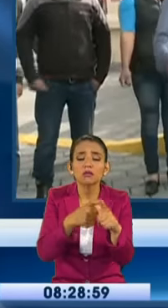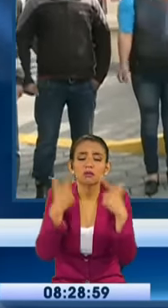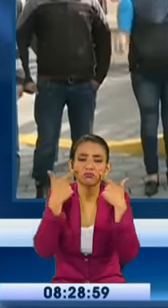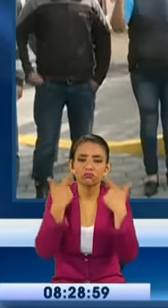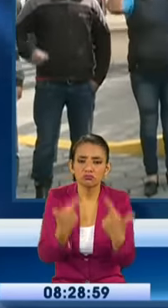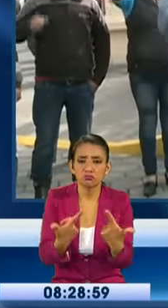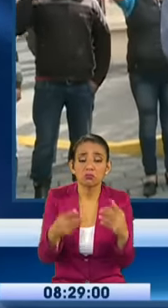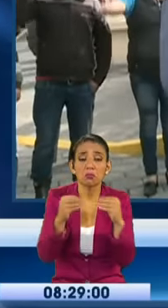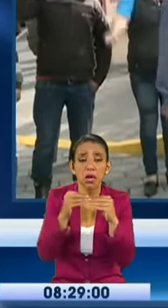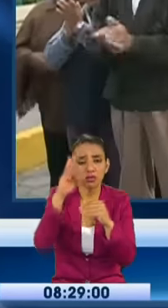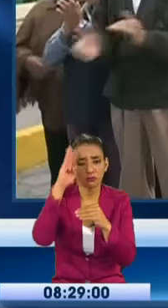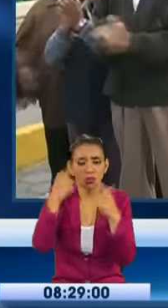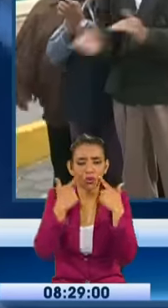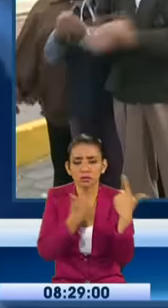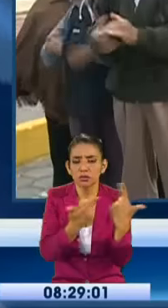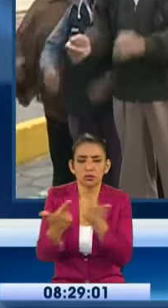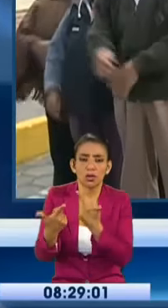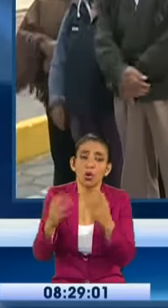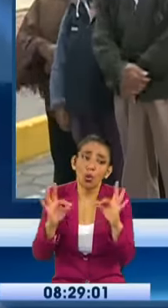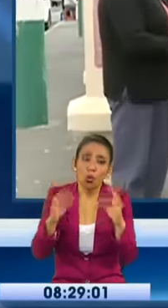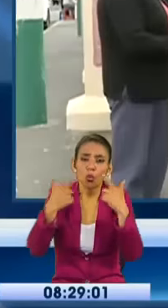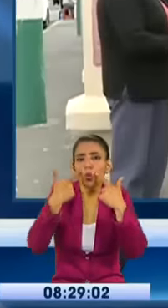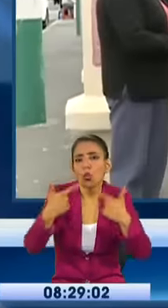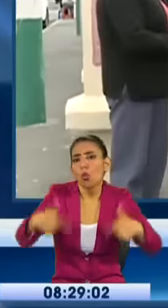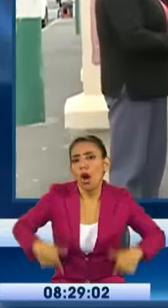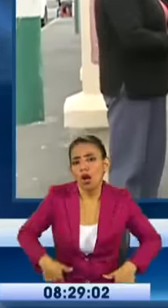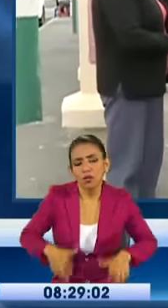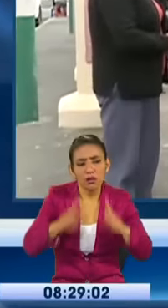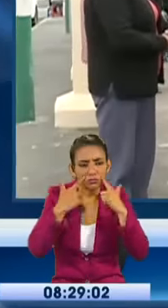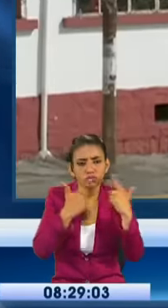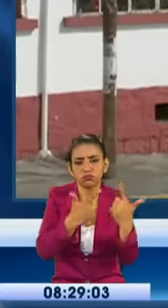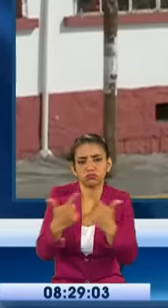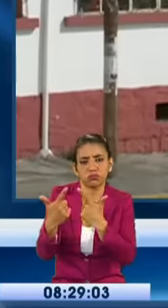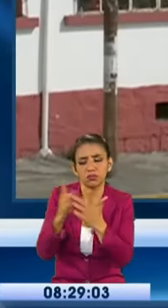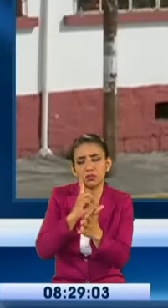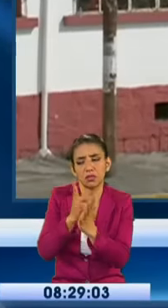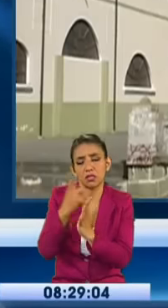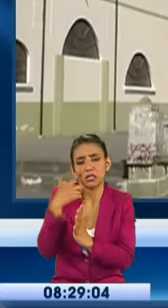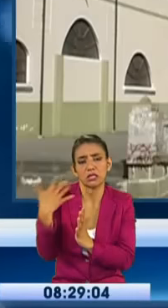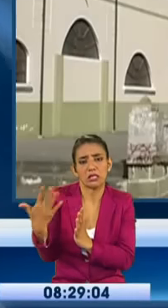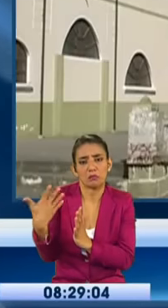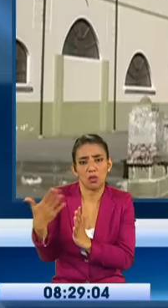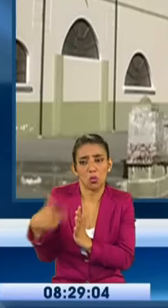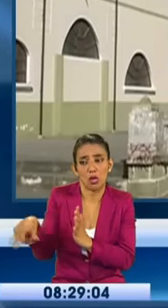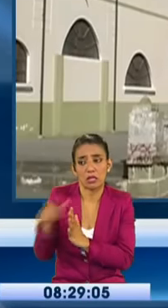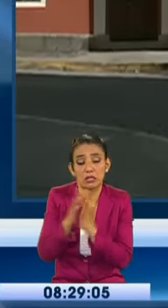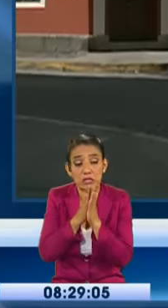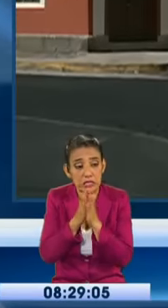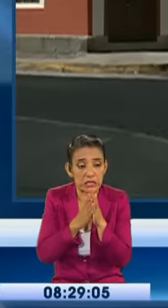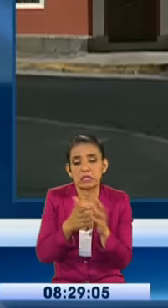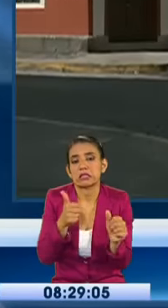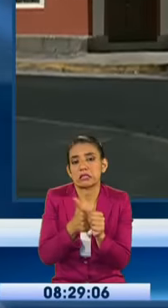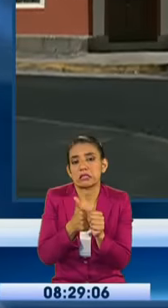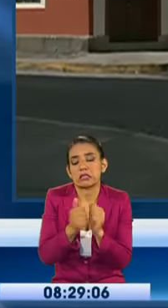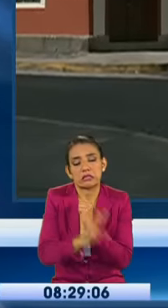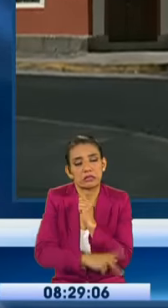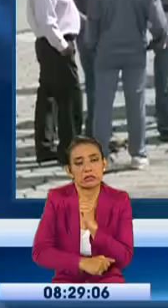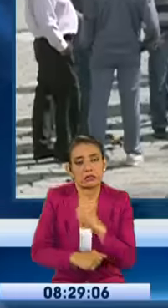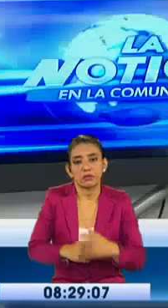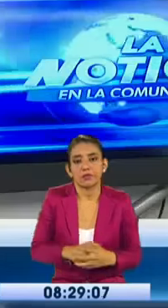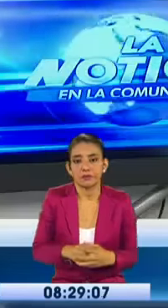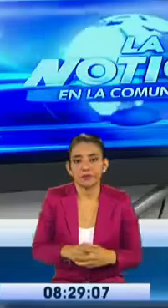incremente el patrullaje y tener guardias permanentes. De seguro hay unos sinvergüenzas que están viviendo muy cerca y haciendo de las